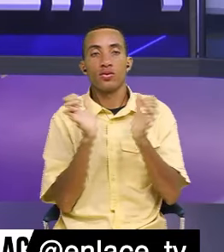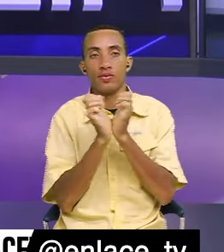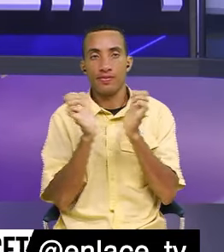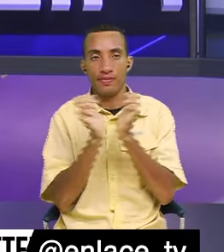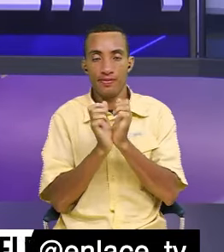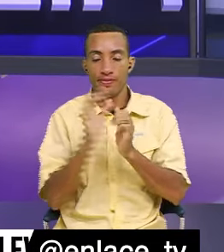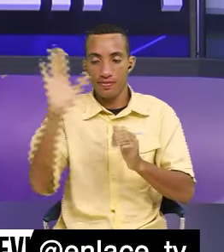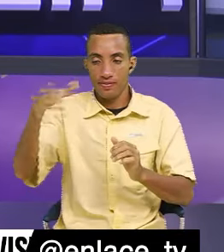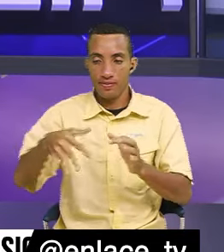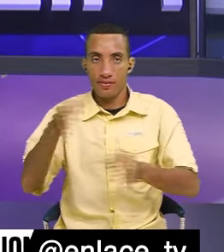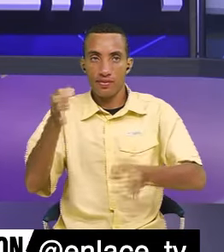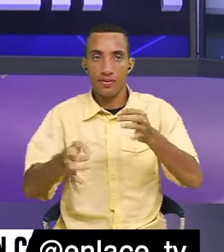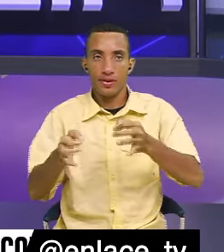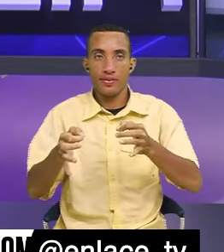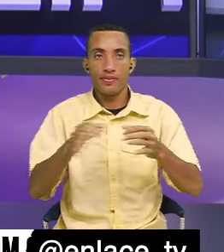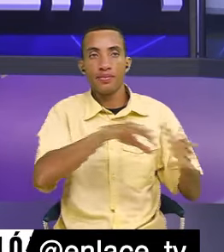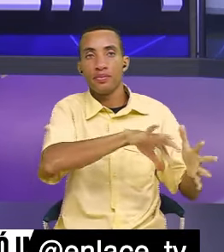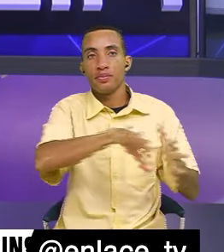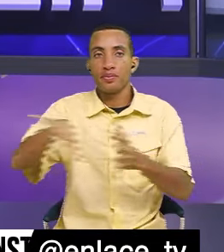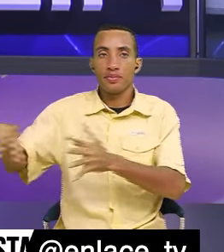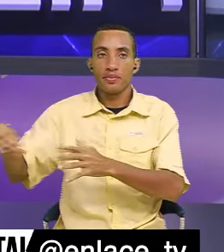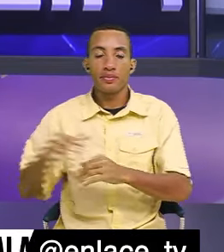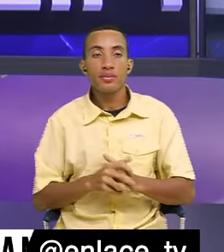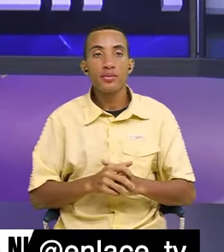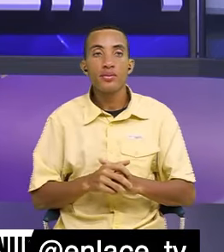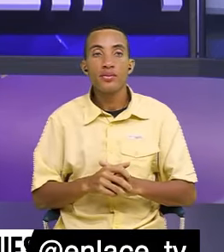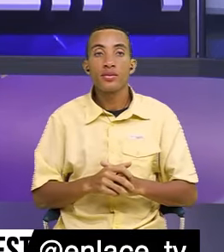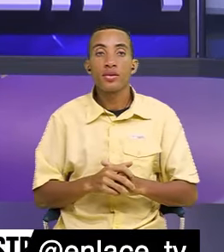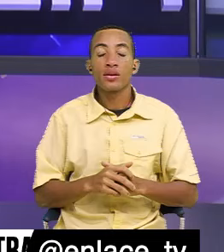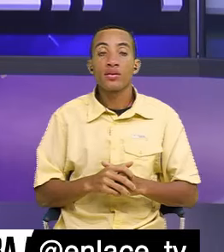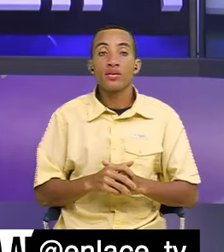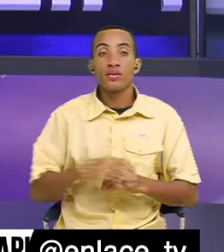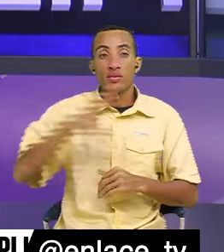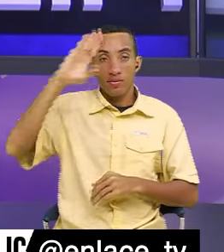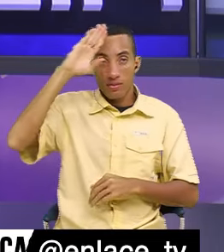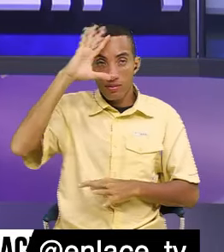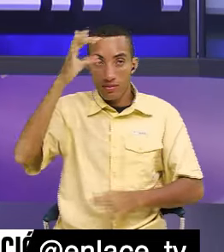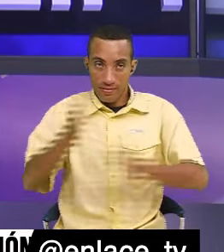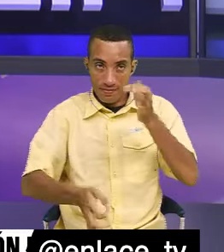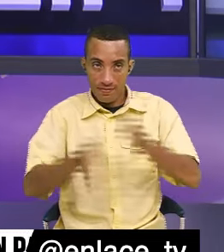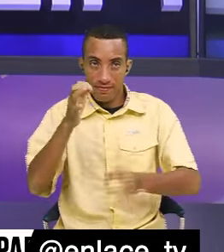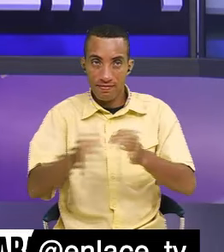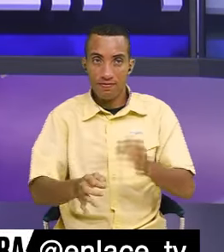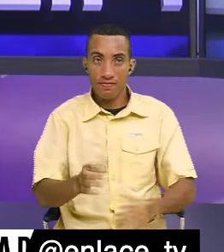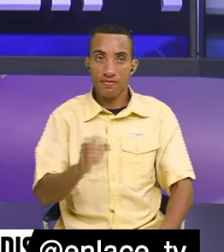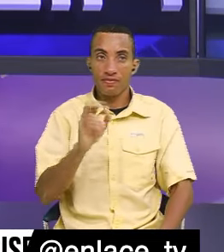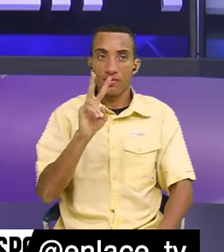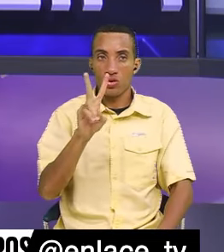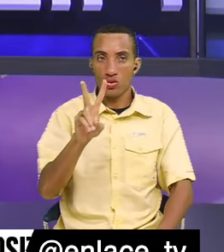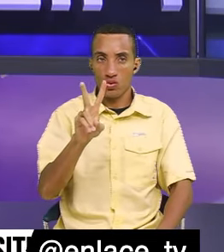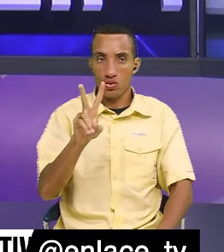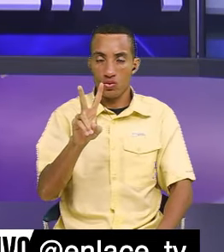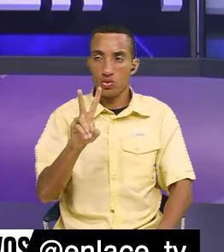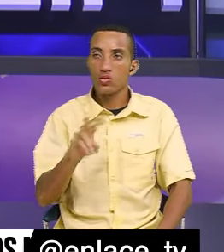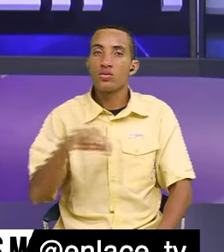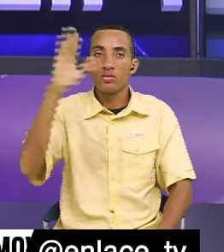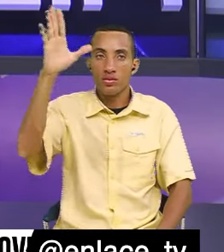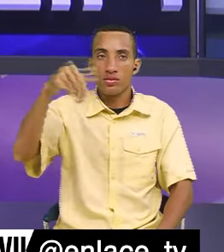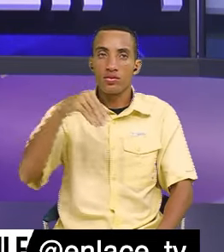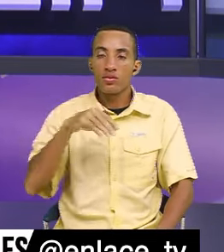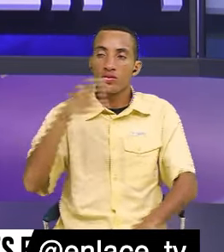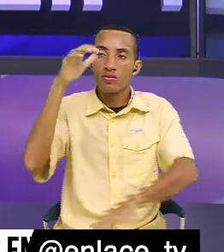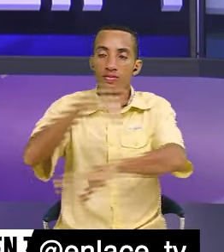Y luego de 2 años de intensa investigación con policía judicial, fueron detenidos en la ciudad de Bucaramanga 2 presuntos integrantes del Golfo del